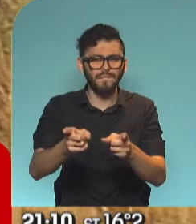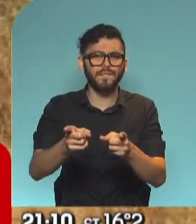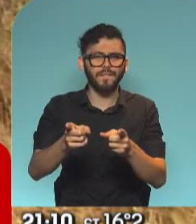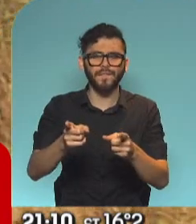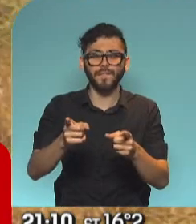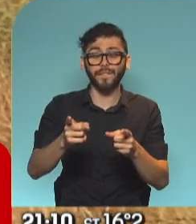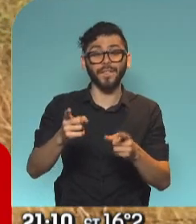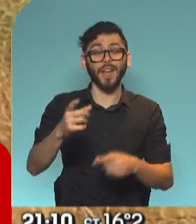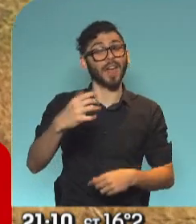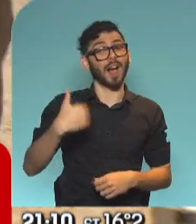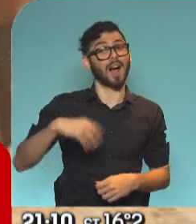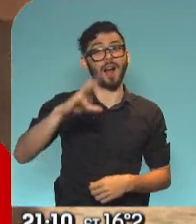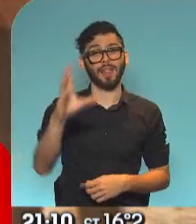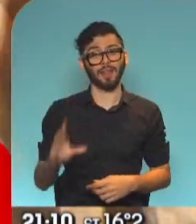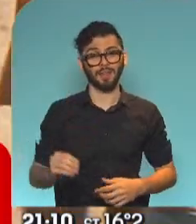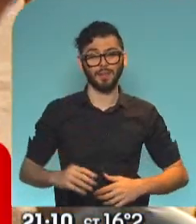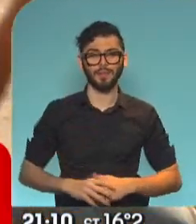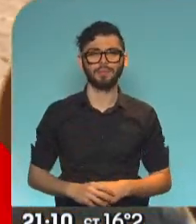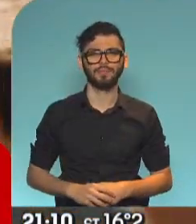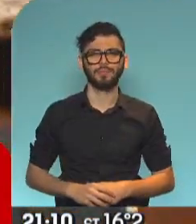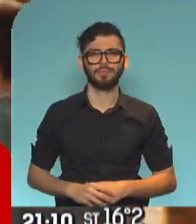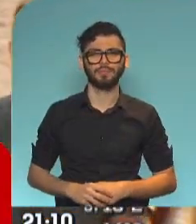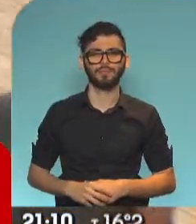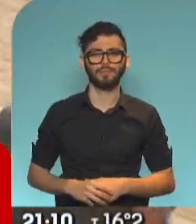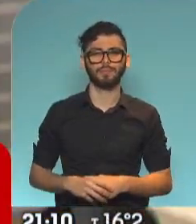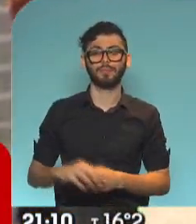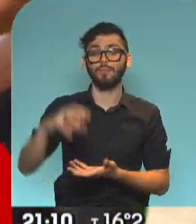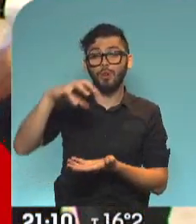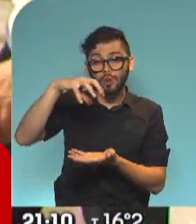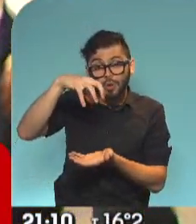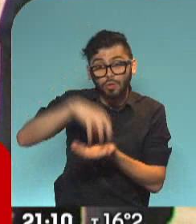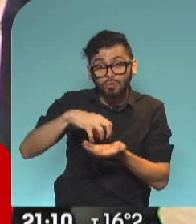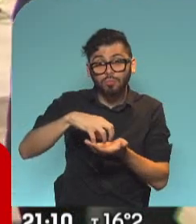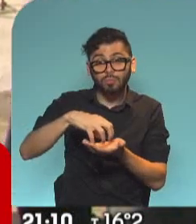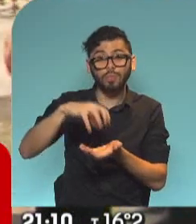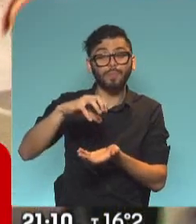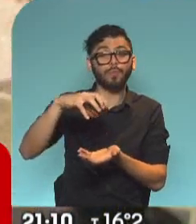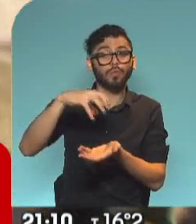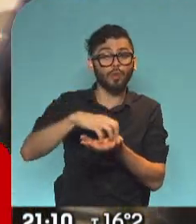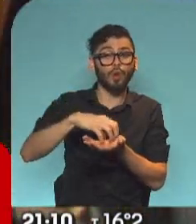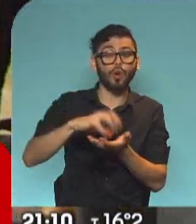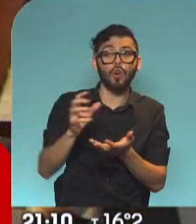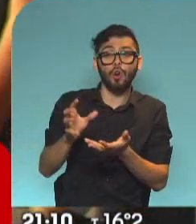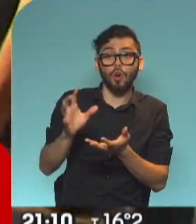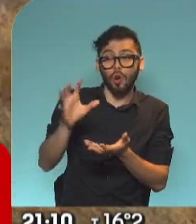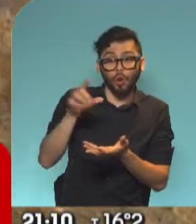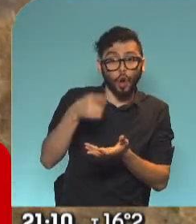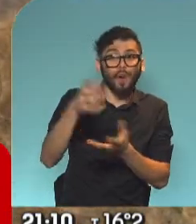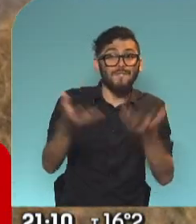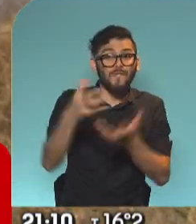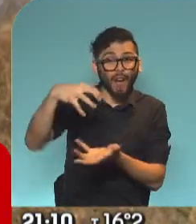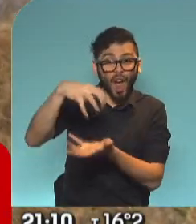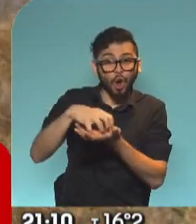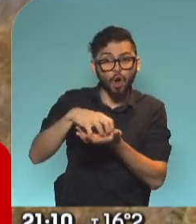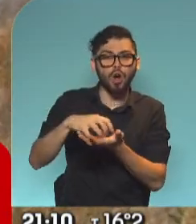la República Argentina. El organismo precisó que, hablamos de del Organismo Nacional de Manejo del Fuego, quien precisó que los